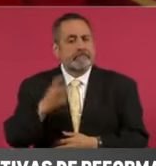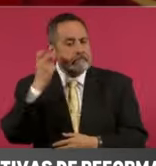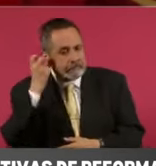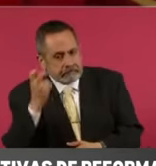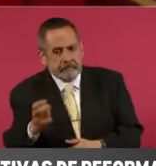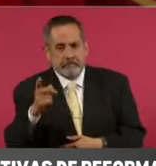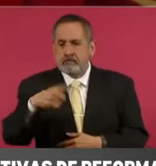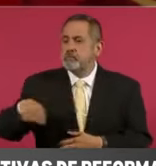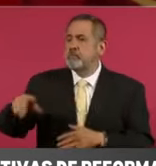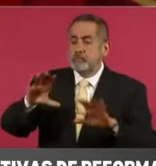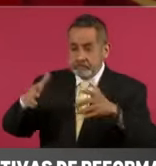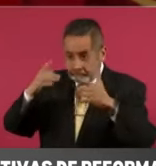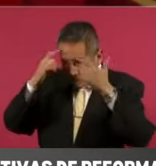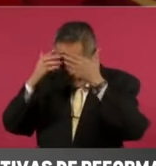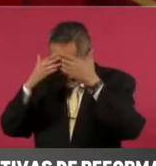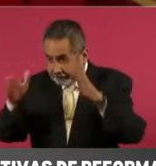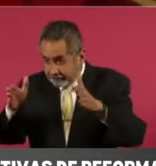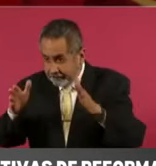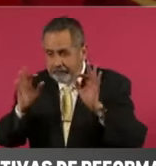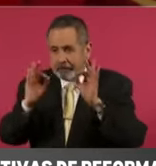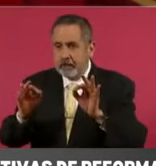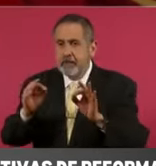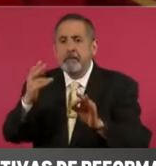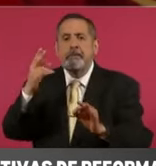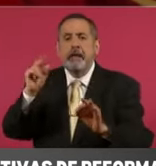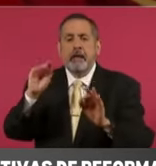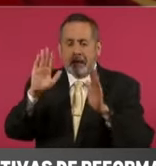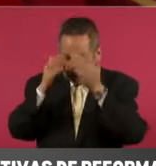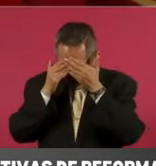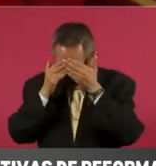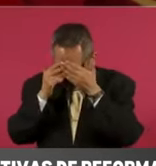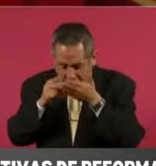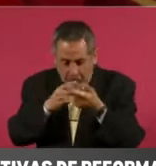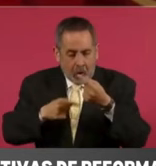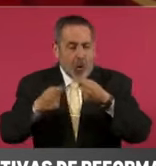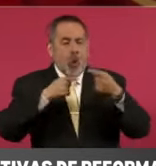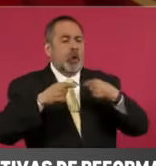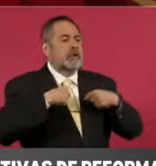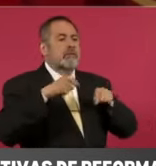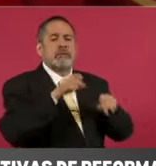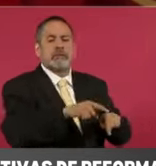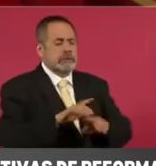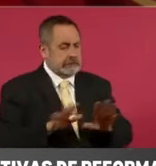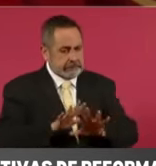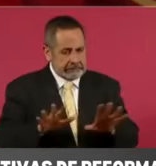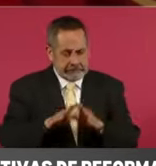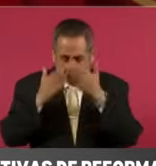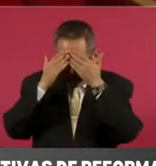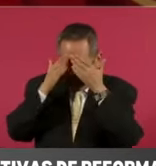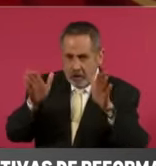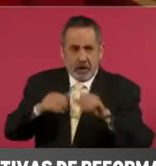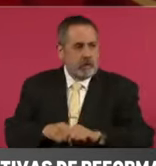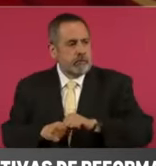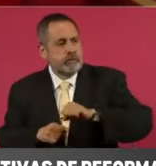mucho evitar cualquier retroceso antipopular en el futuro.